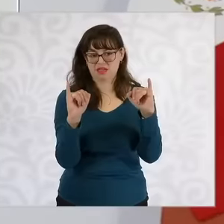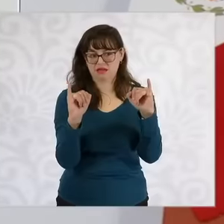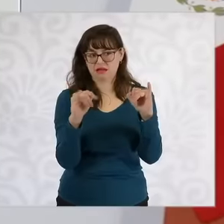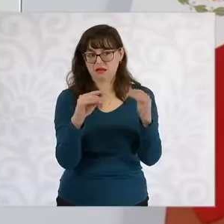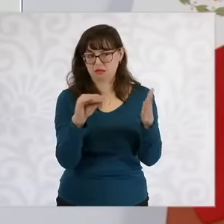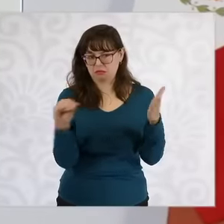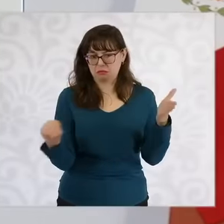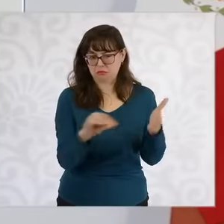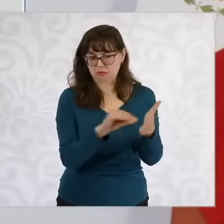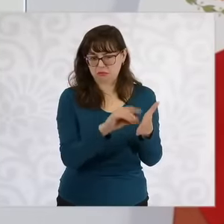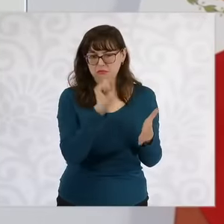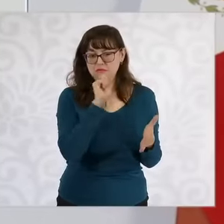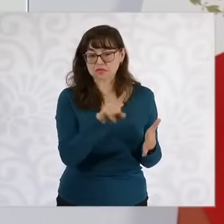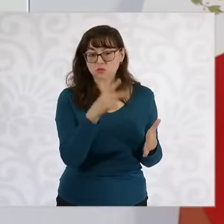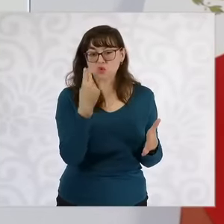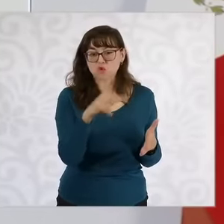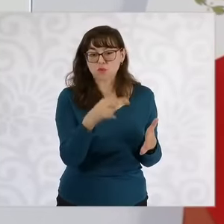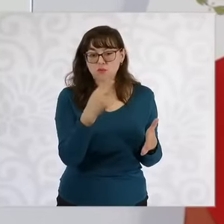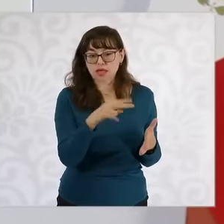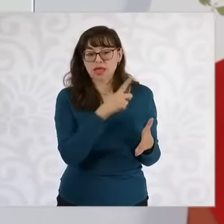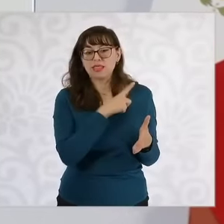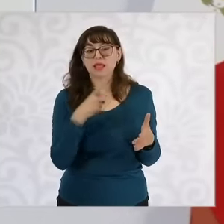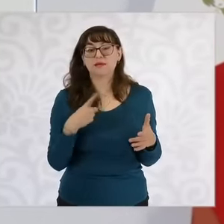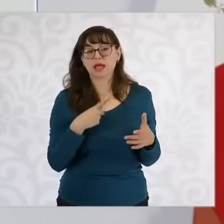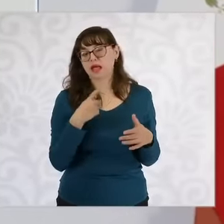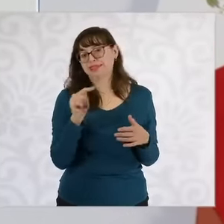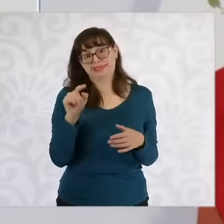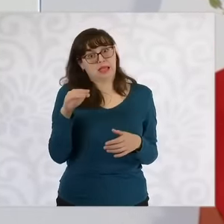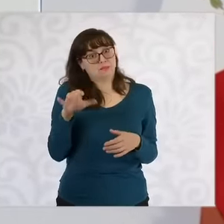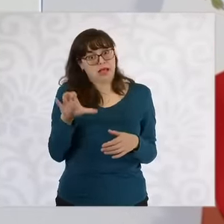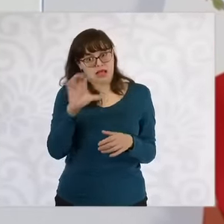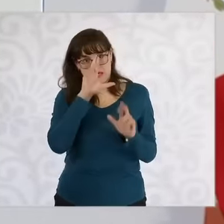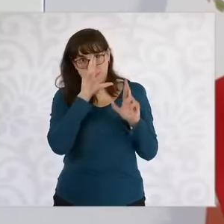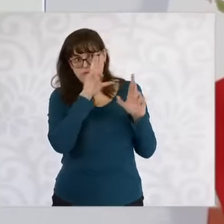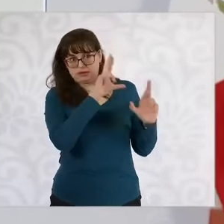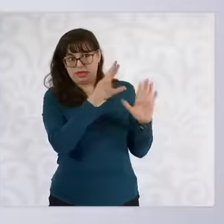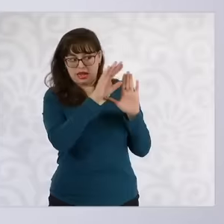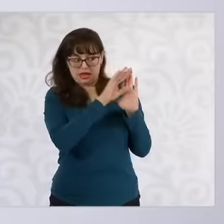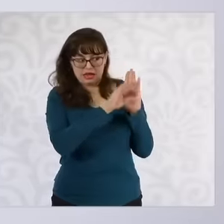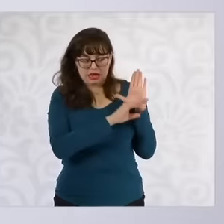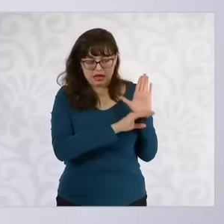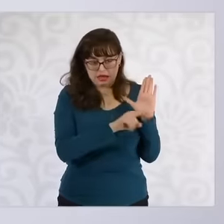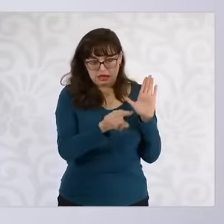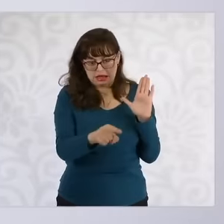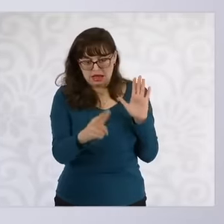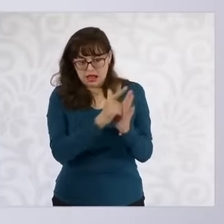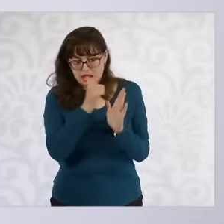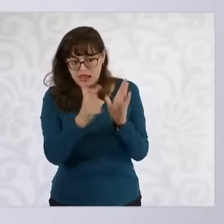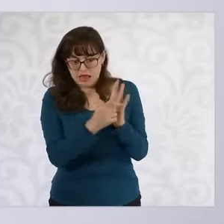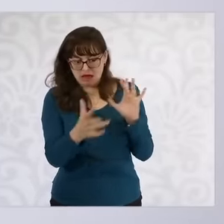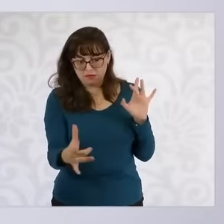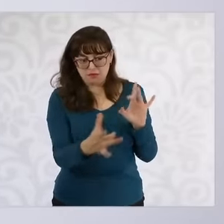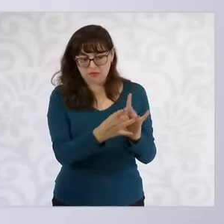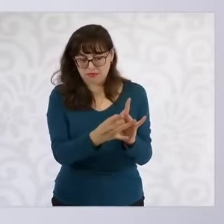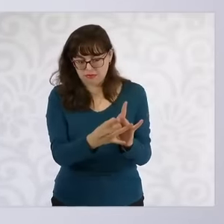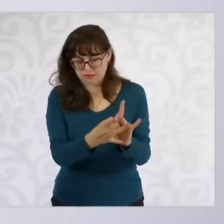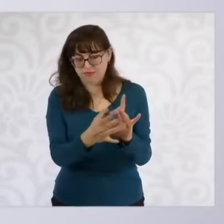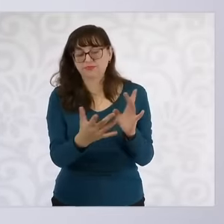Entonces plantearon que iban a evaluar cómo se incluía este tema particularmente en la COFECE y en